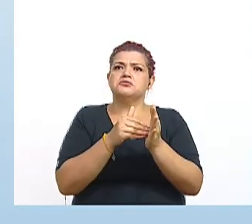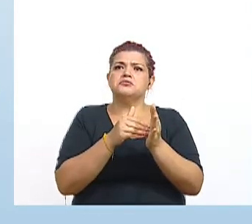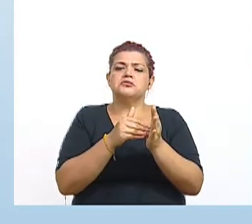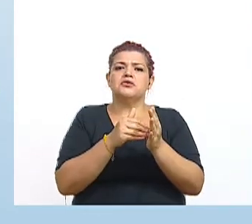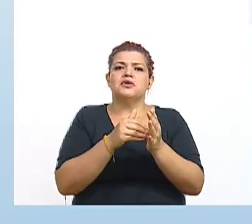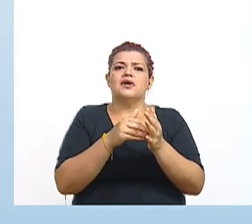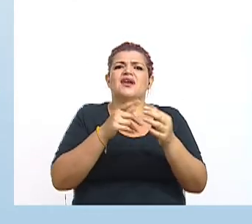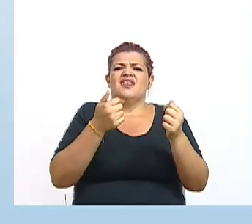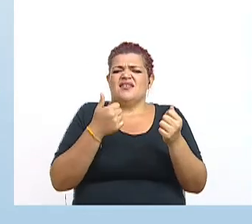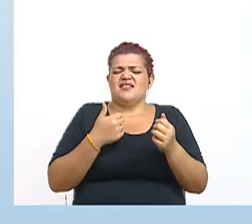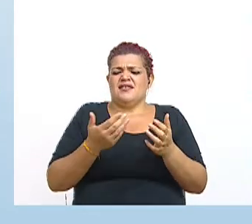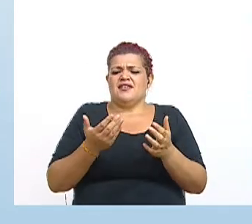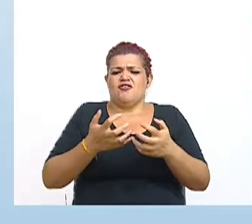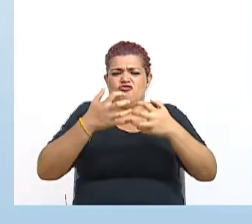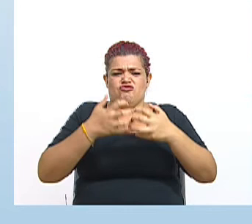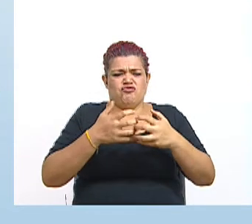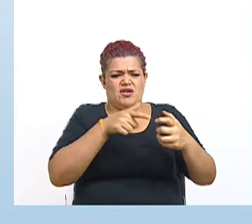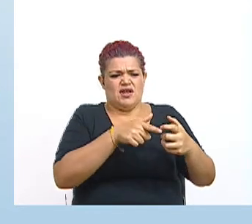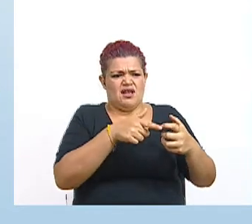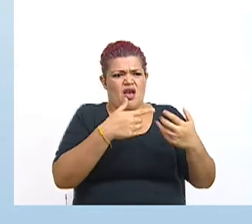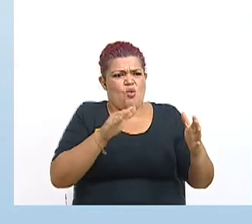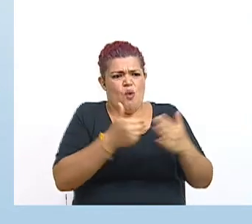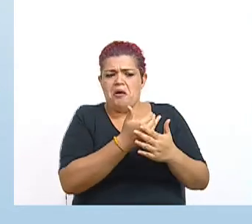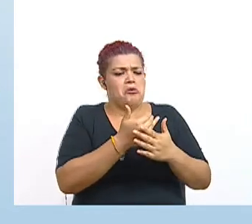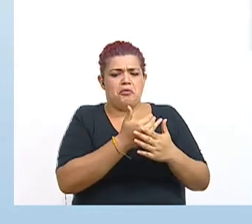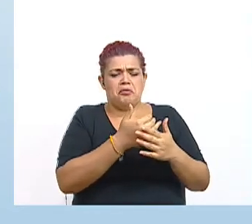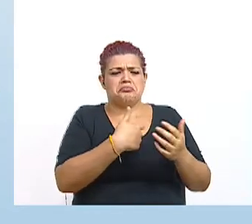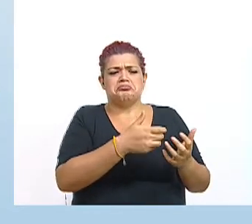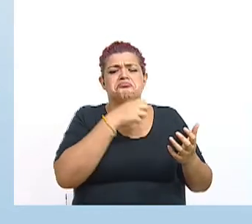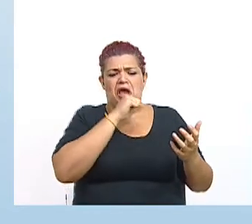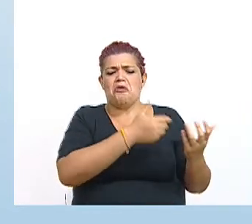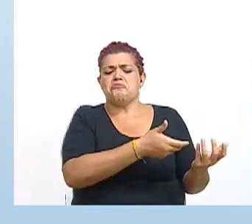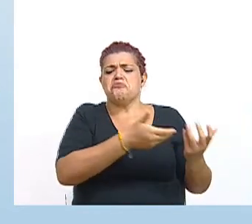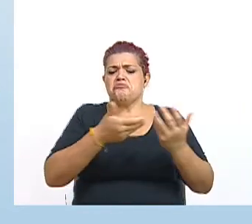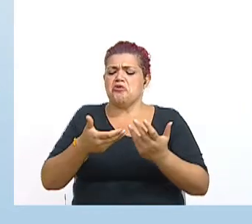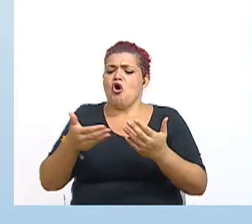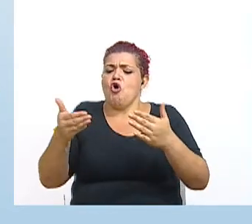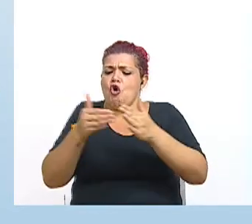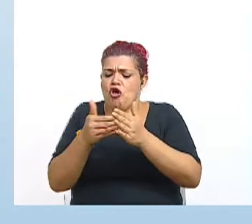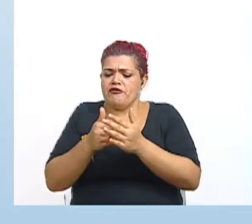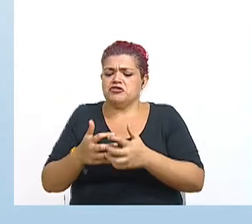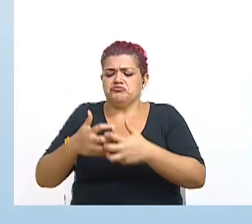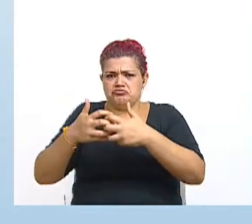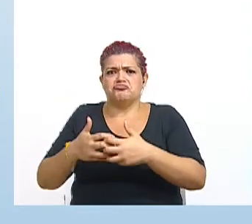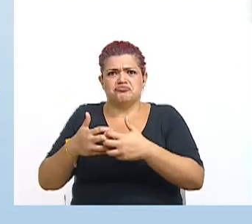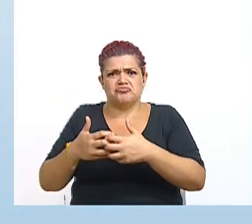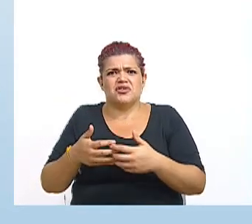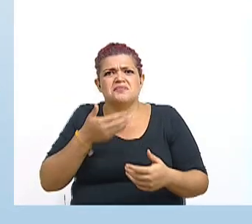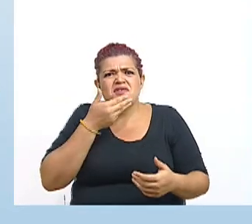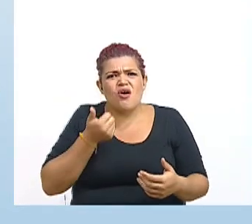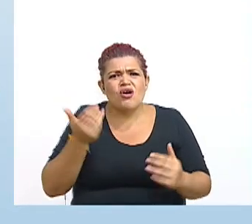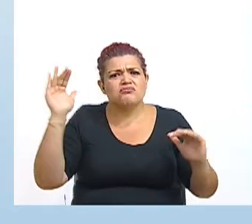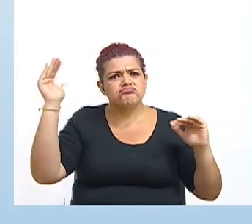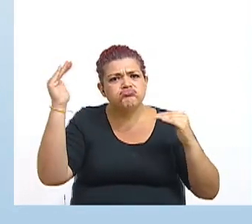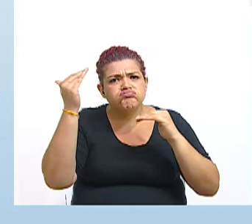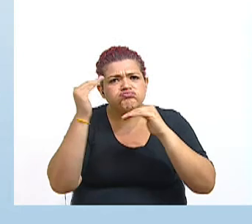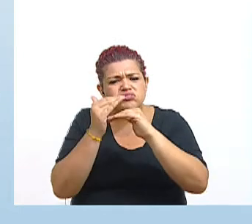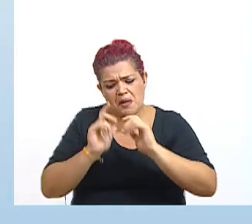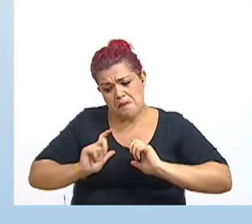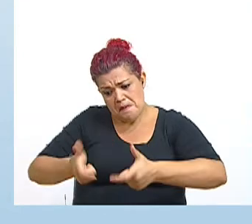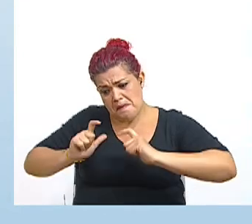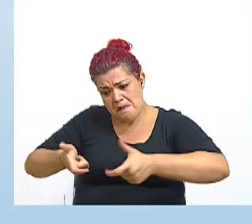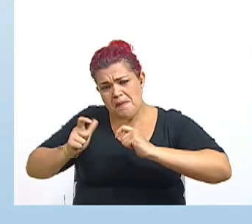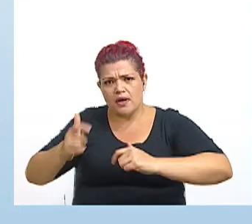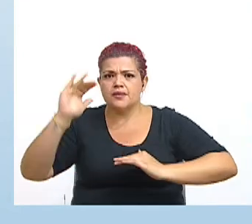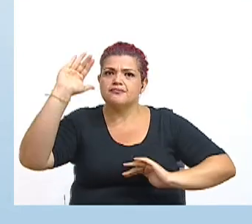ayudaría a reducir notablemente el número de desechos, el número de situaciones que puedan perjudicar